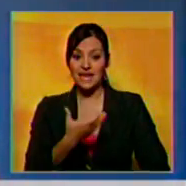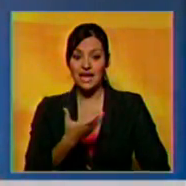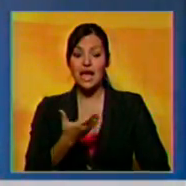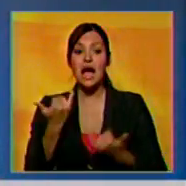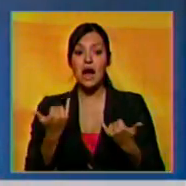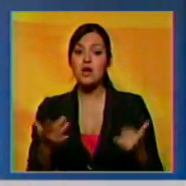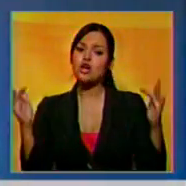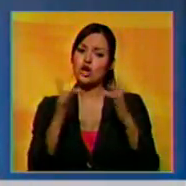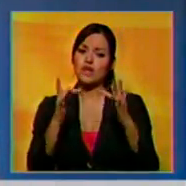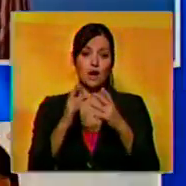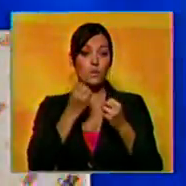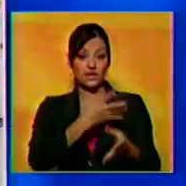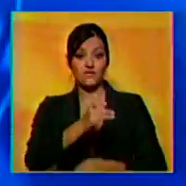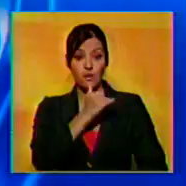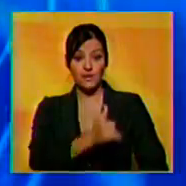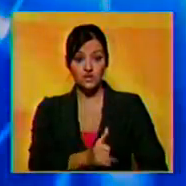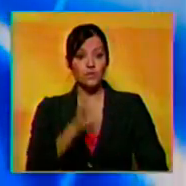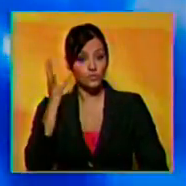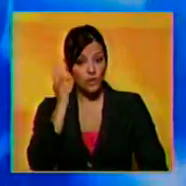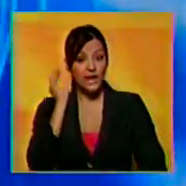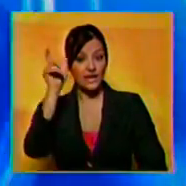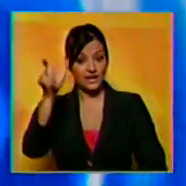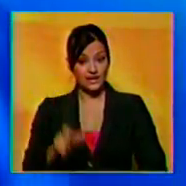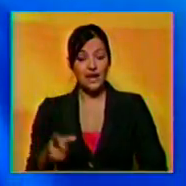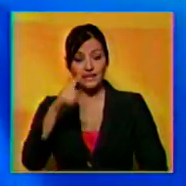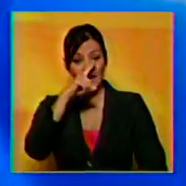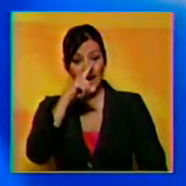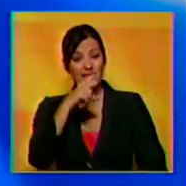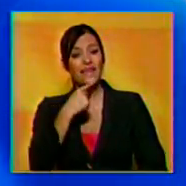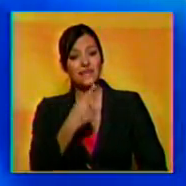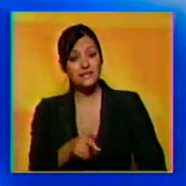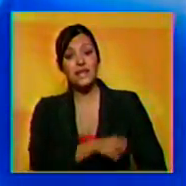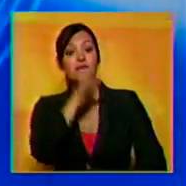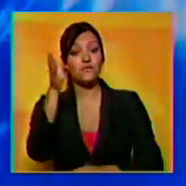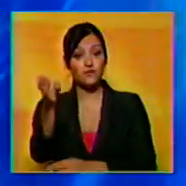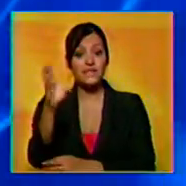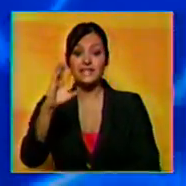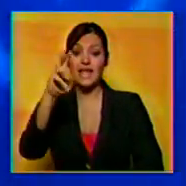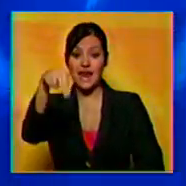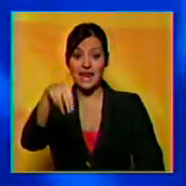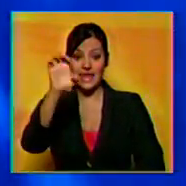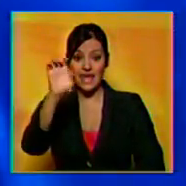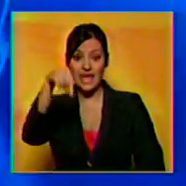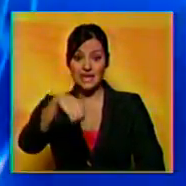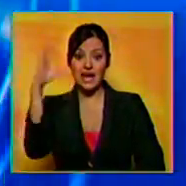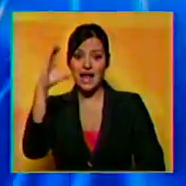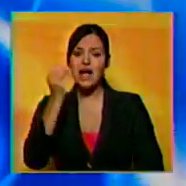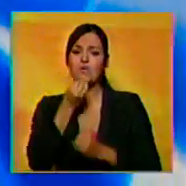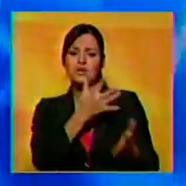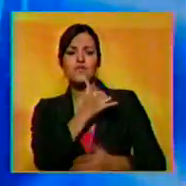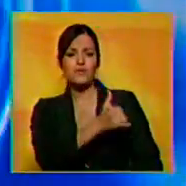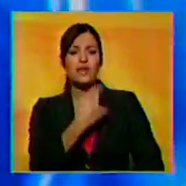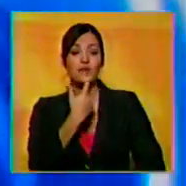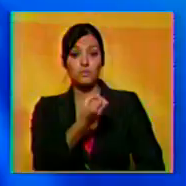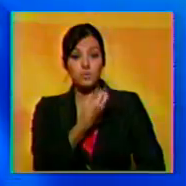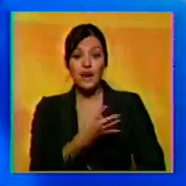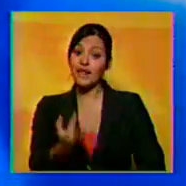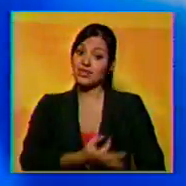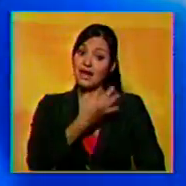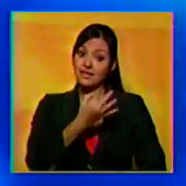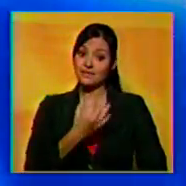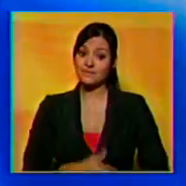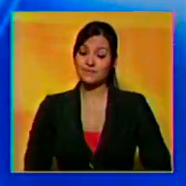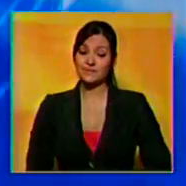hora hacemos un contacto en vivo directo con nuestra compañera Carla Salcedo Flores. Ella está en la sede del CNE aquí en Caracas. Infórmanos, Carla. Buenos días. Buenas tardes